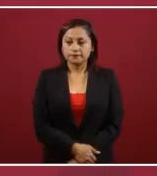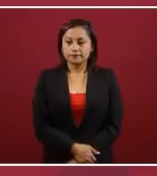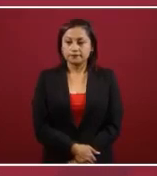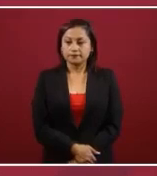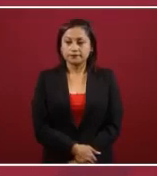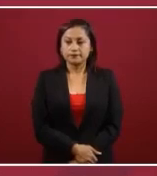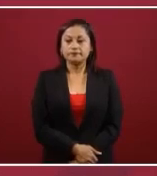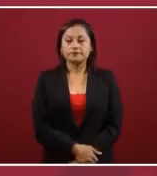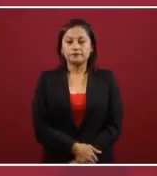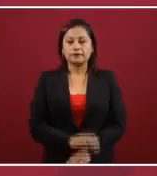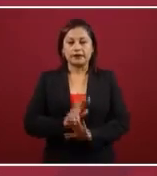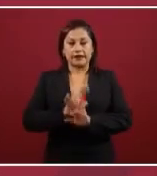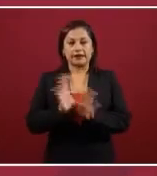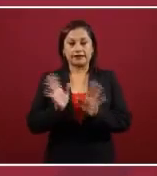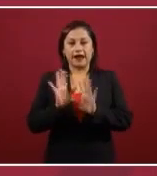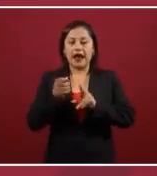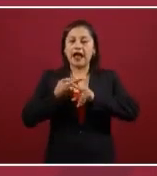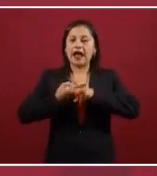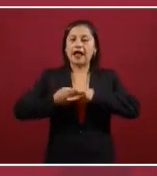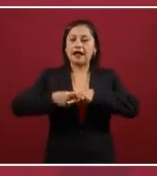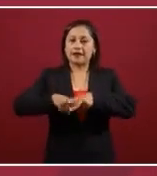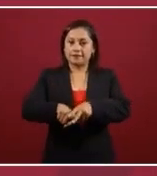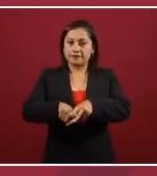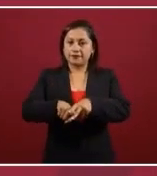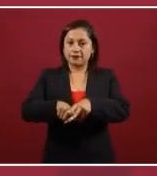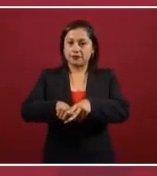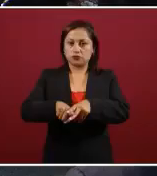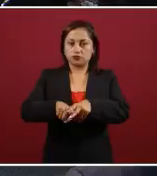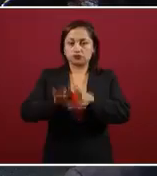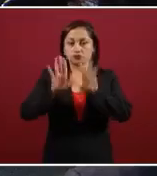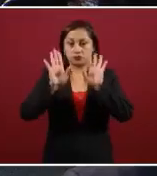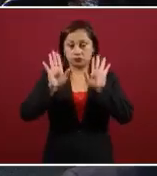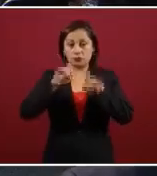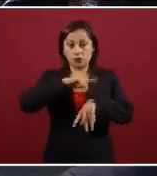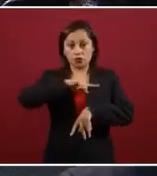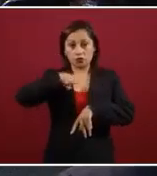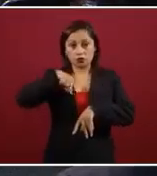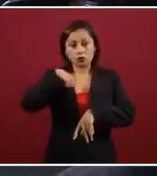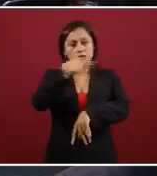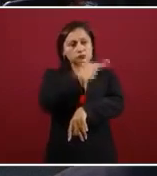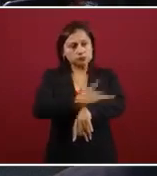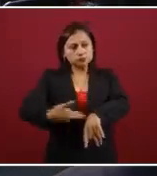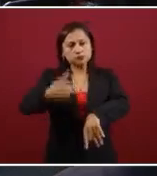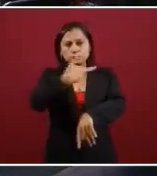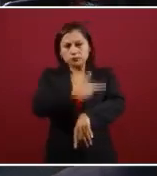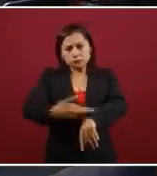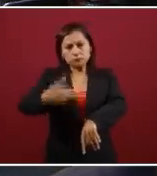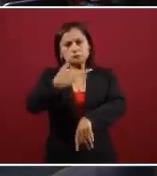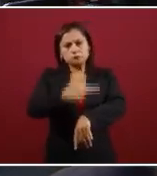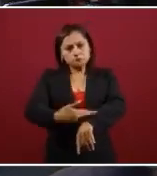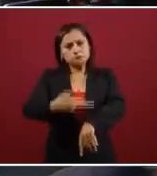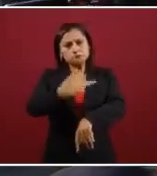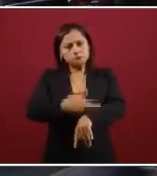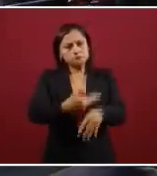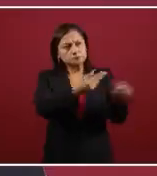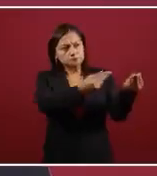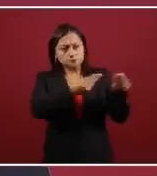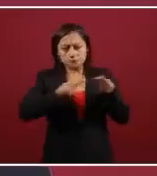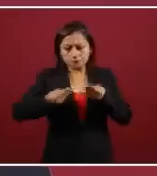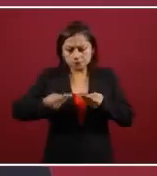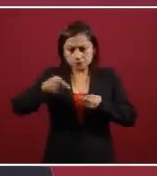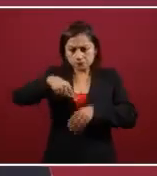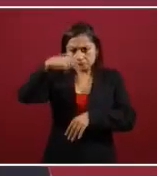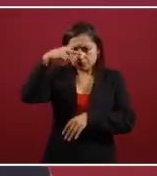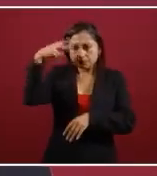un paso adelante. Informar que nosotros vamos a gestionar que se regresen esos bienes,